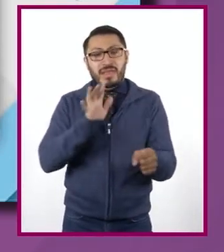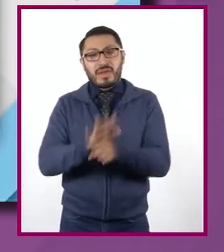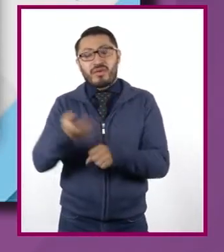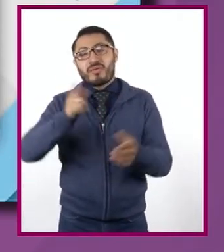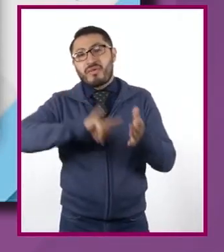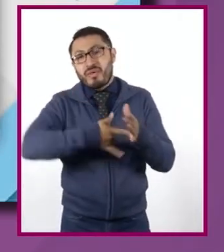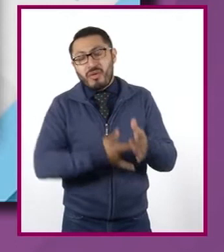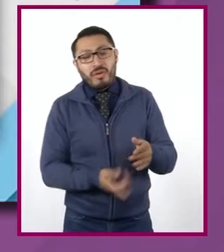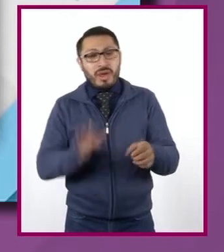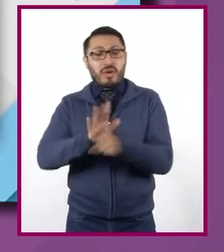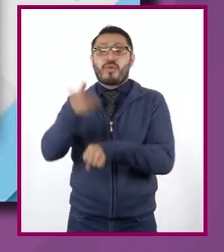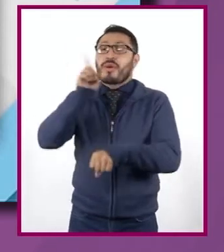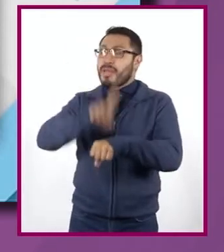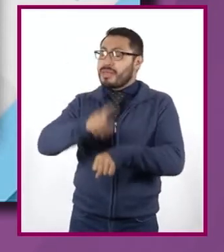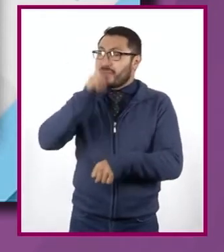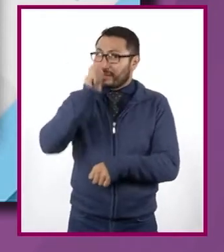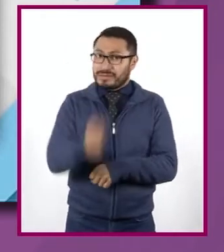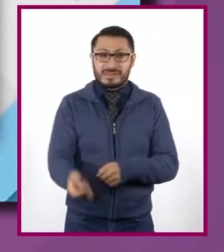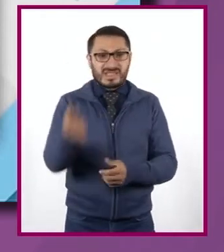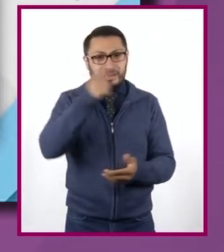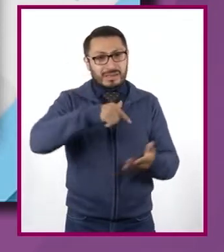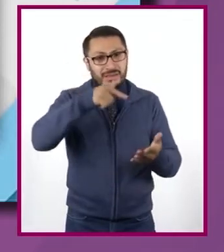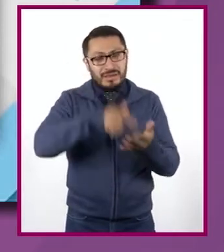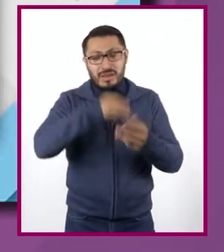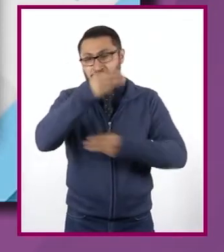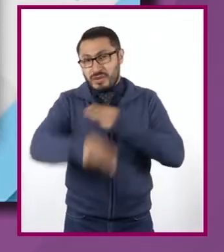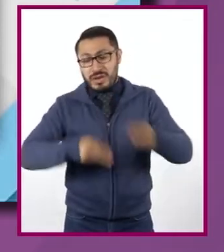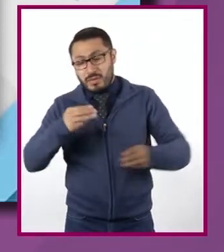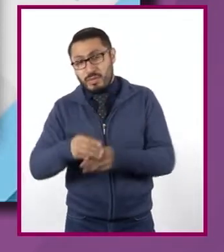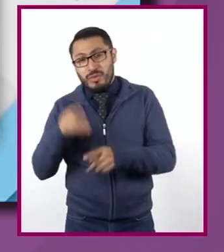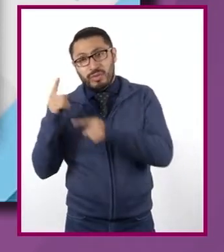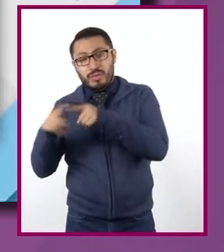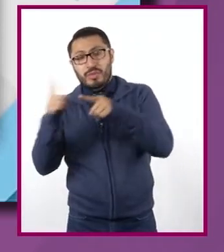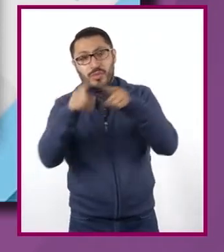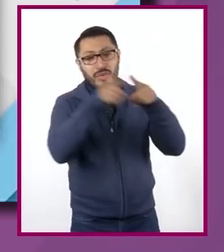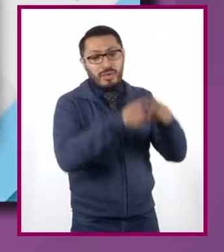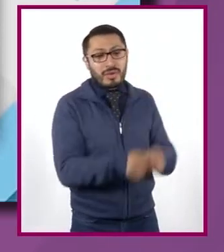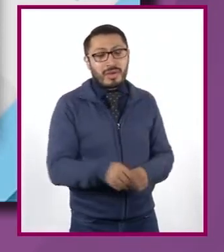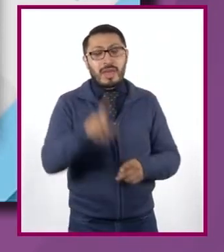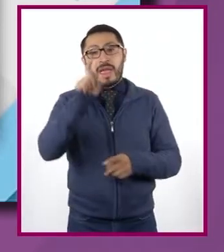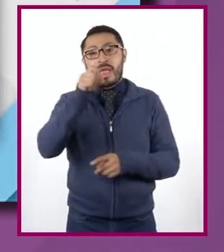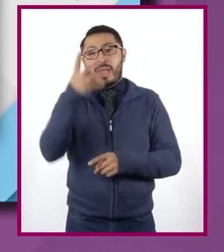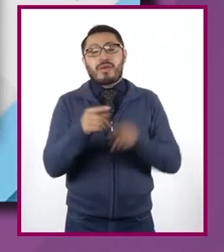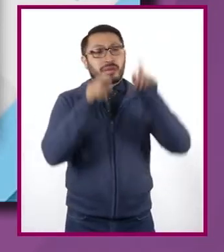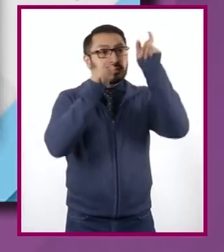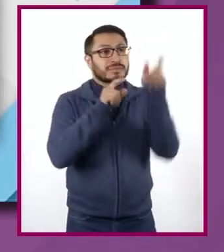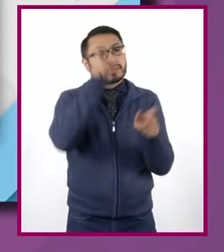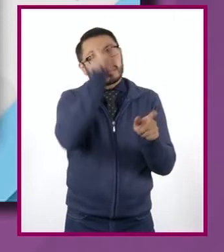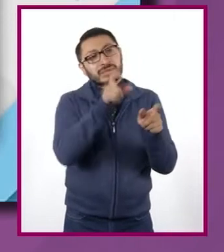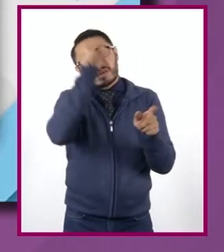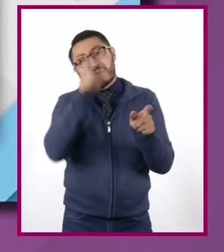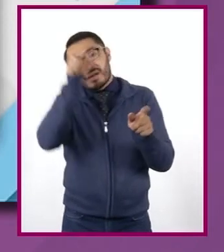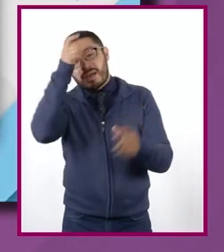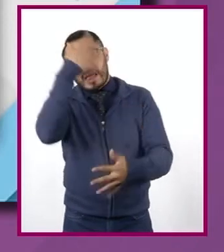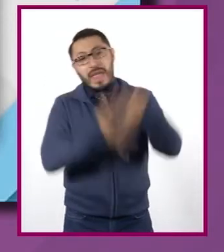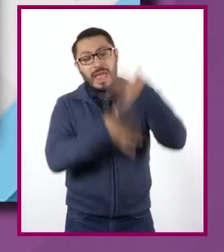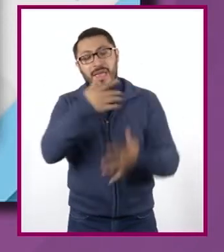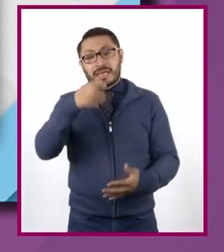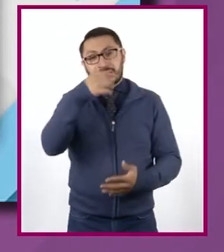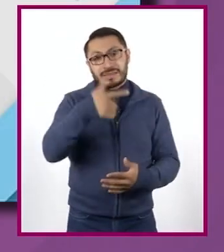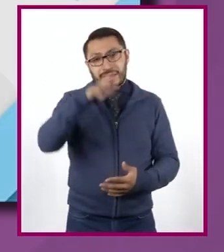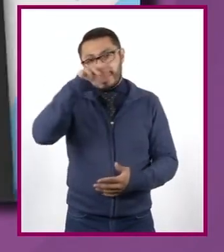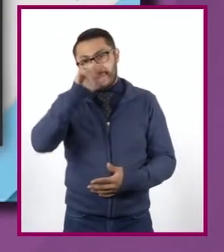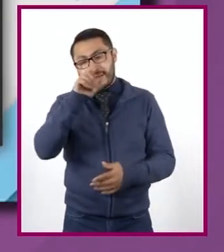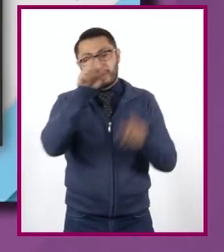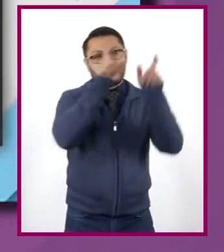día es en cada punto del planeta, a través de 24 franjas establecidas cada 15 grados de longitud.